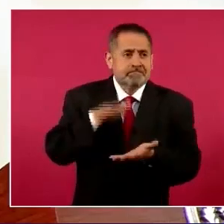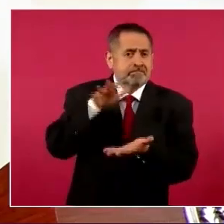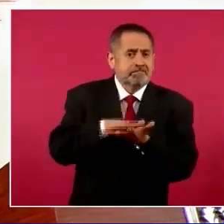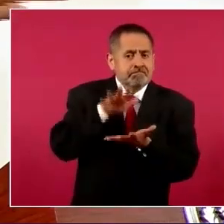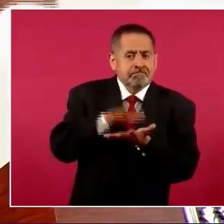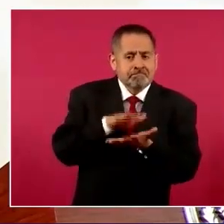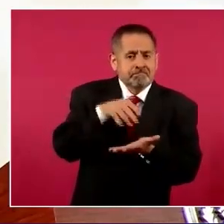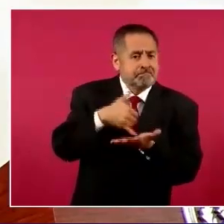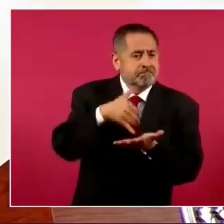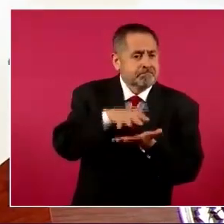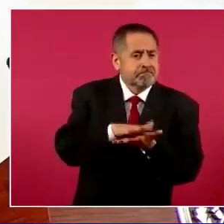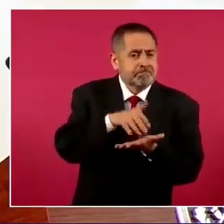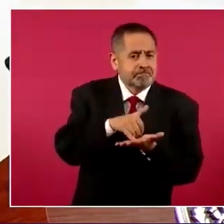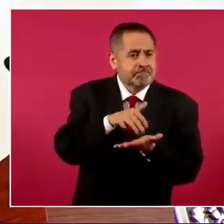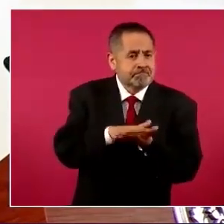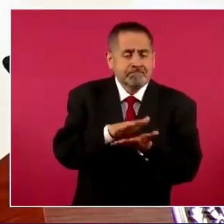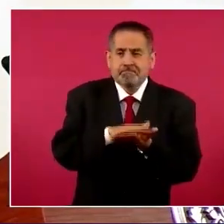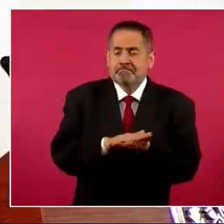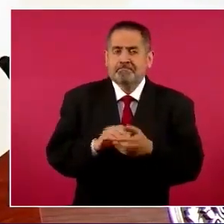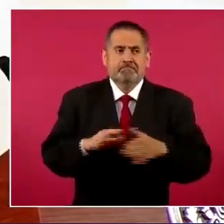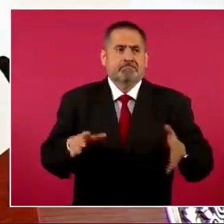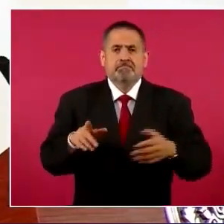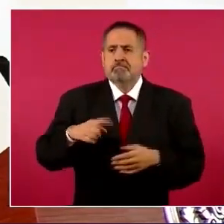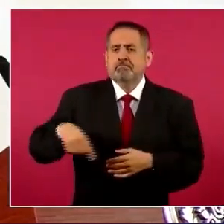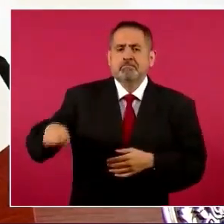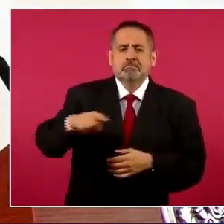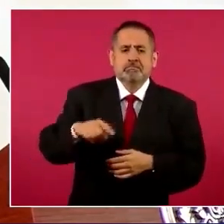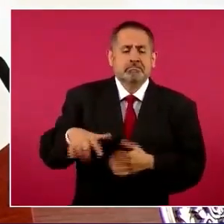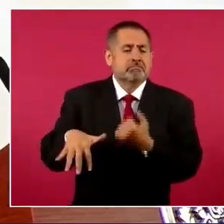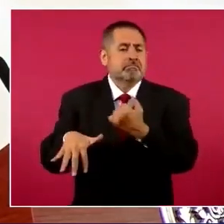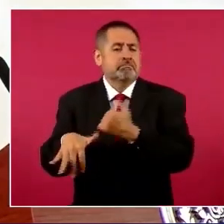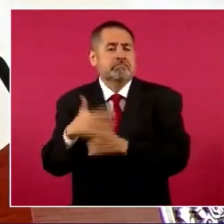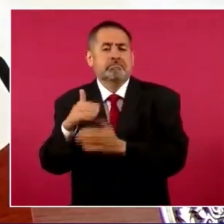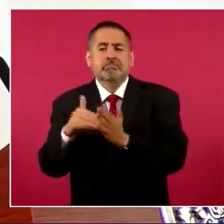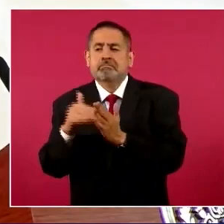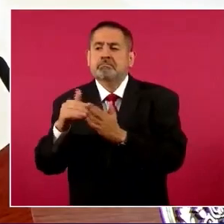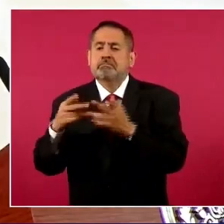aquel entonces que México tenía 15 millones de habitantes.